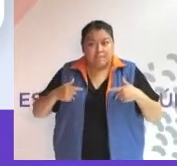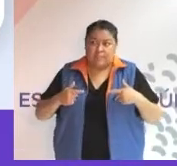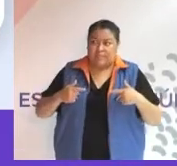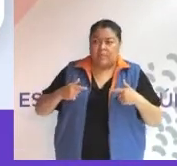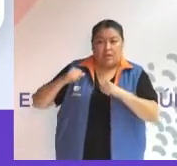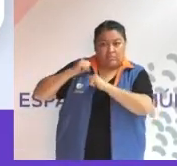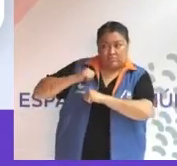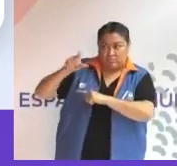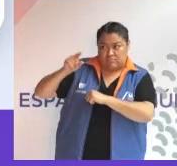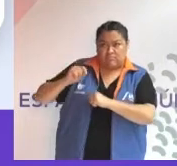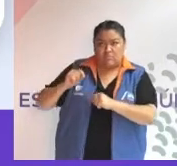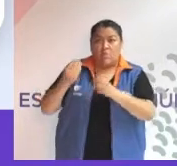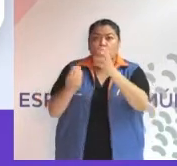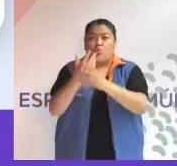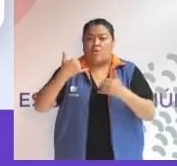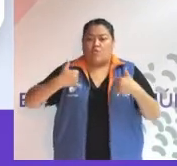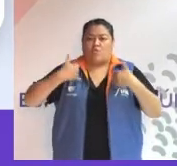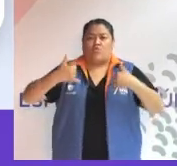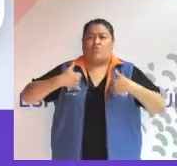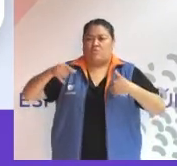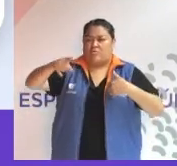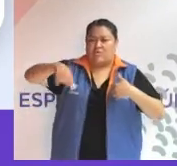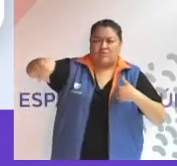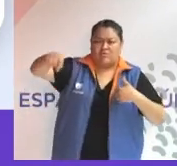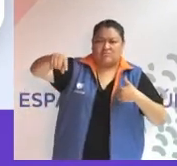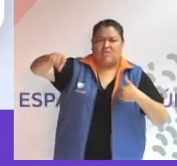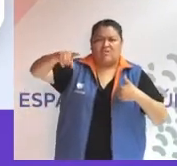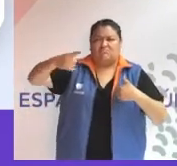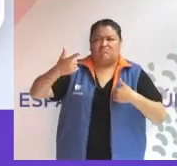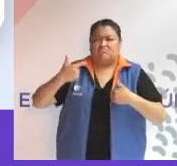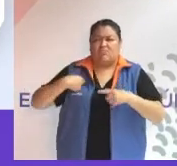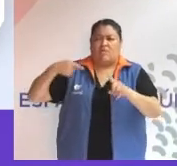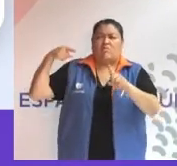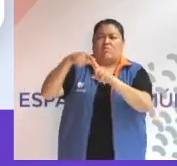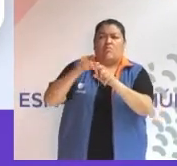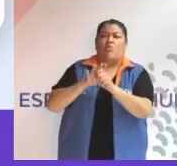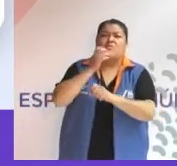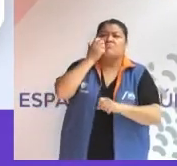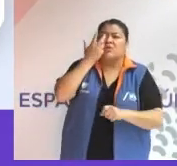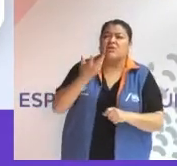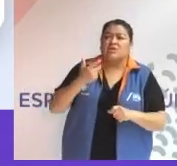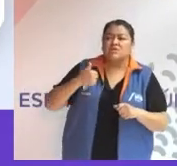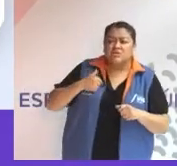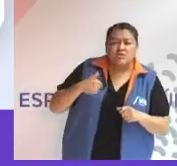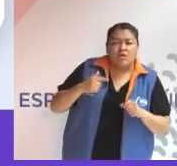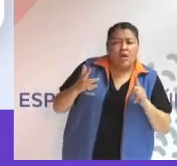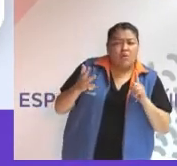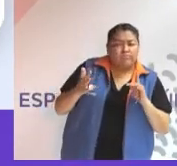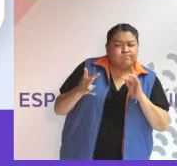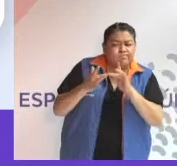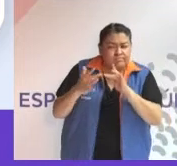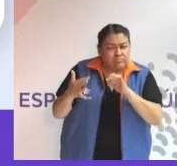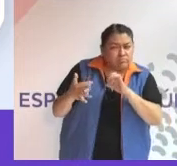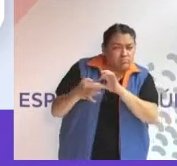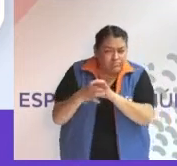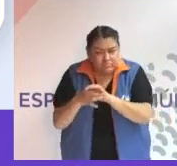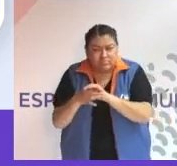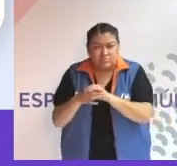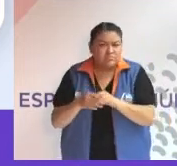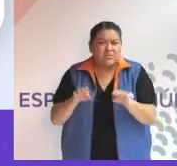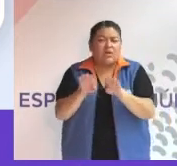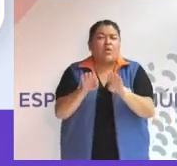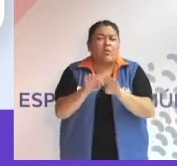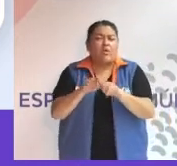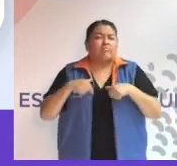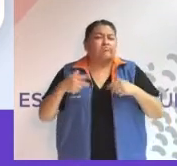estas nuevas generaciones. ¿Qué buscan ellos? ¿Cómo nos conectamos con sus expectativas, con sus necesidades? Como decía ahorita